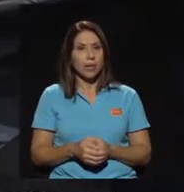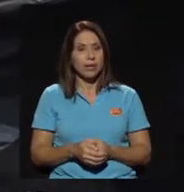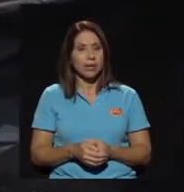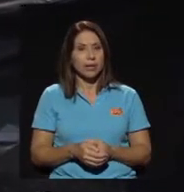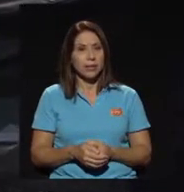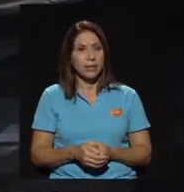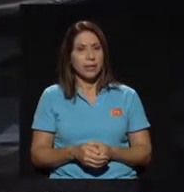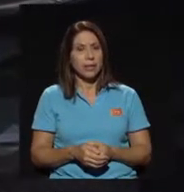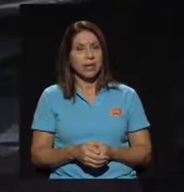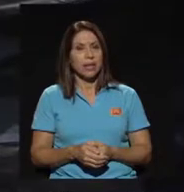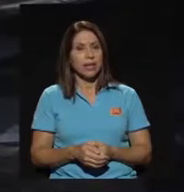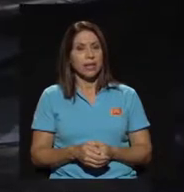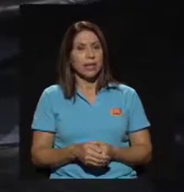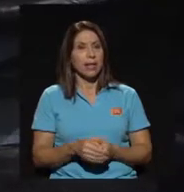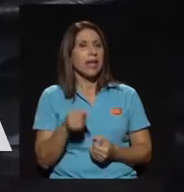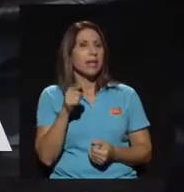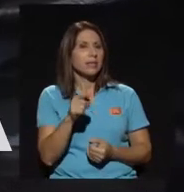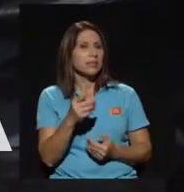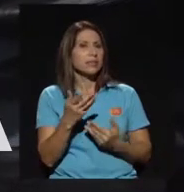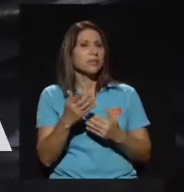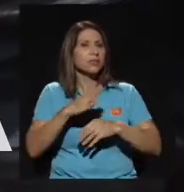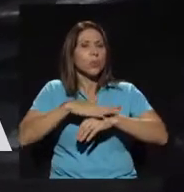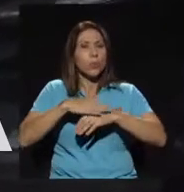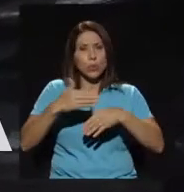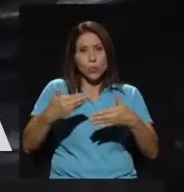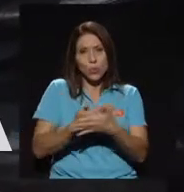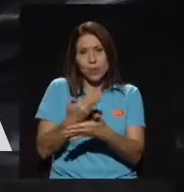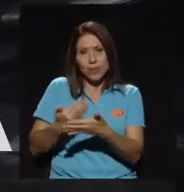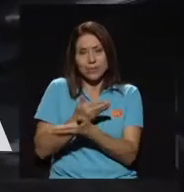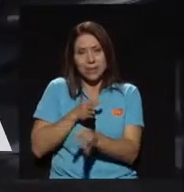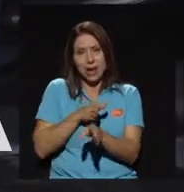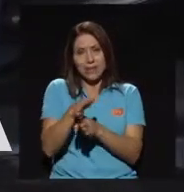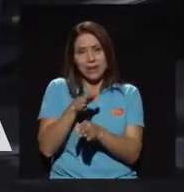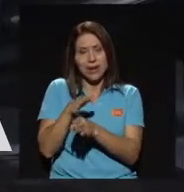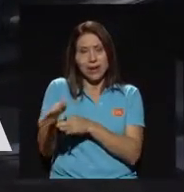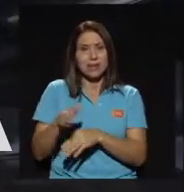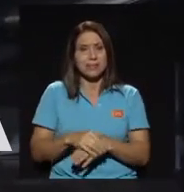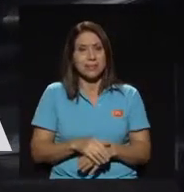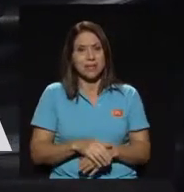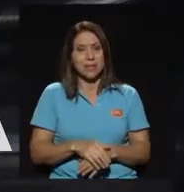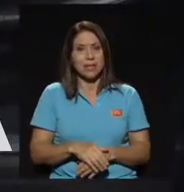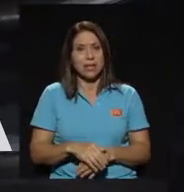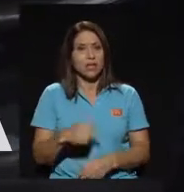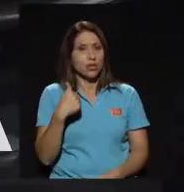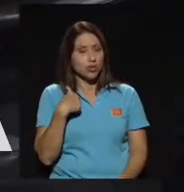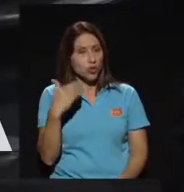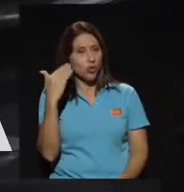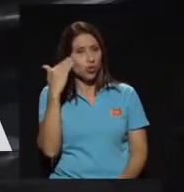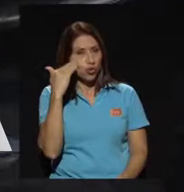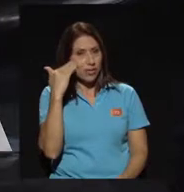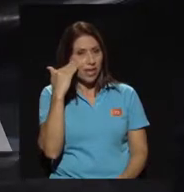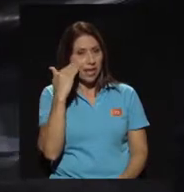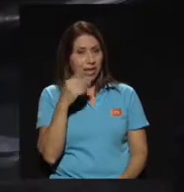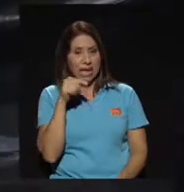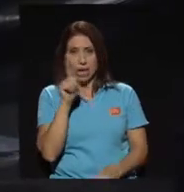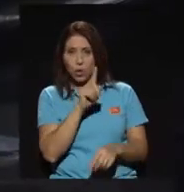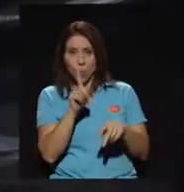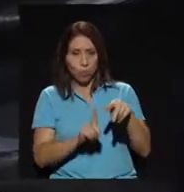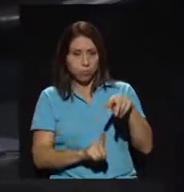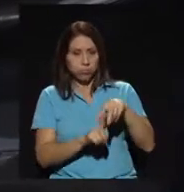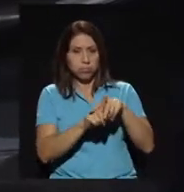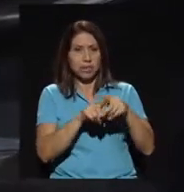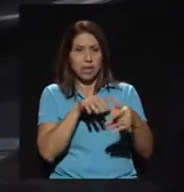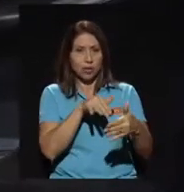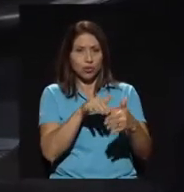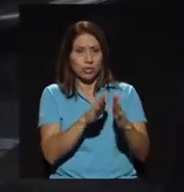para decirlo, es un poco las nuevas carreras. Yo sé que, y no está en los estudios, pero hay algunas